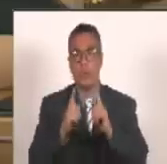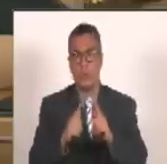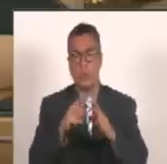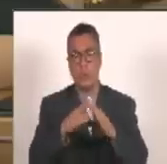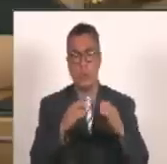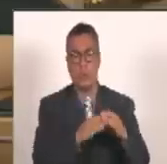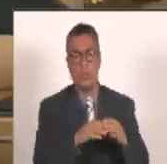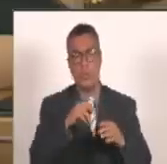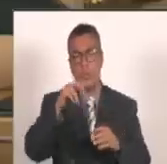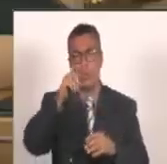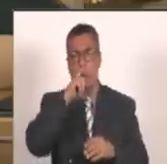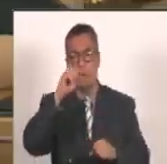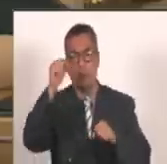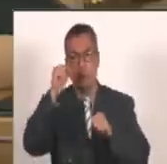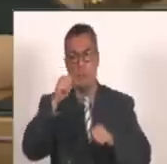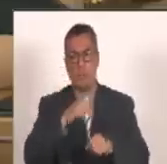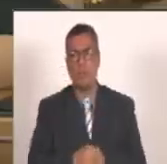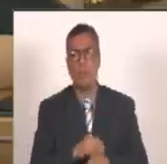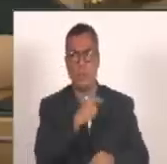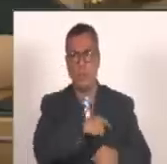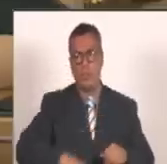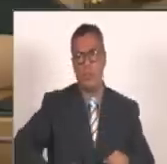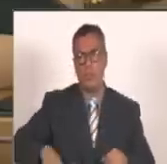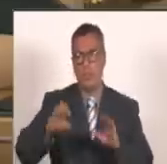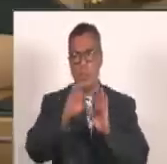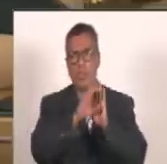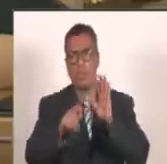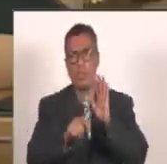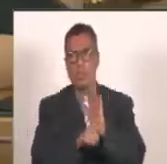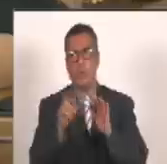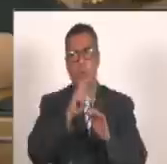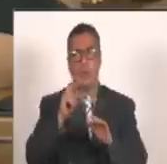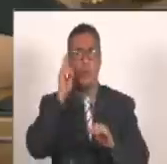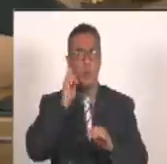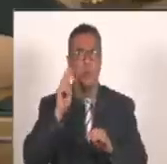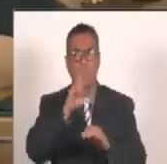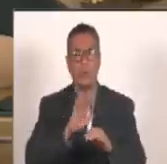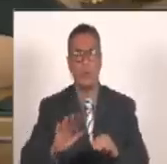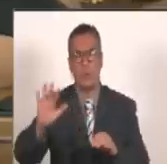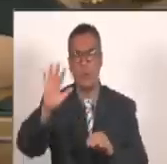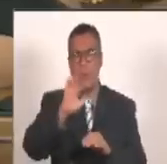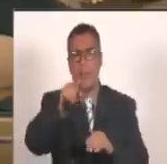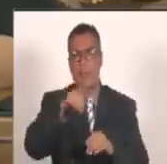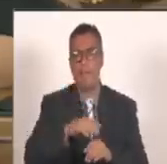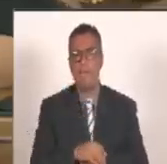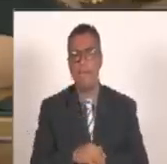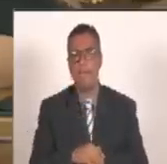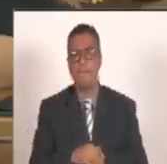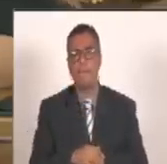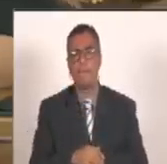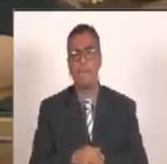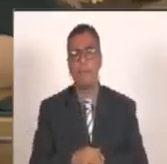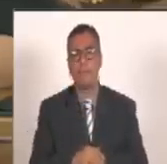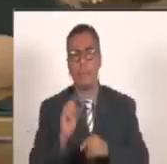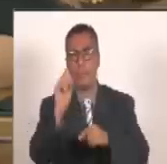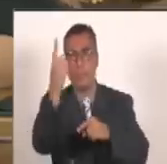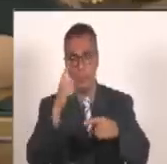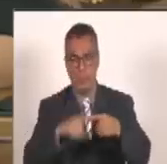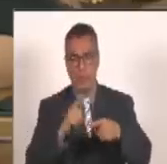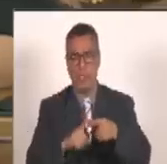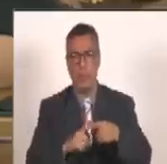al ciudadano Nicolás Maduro Moros, presidente constitucional de la República Bolivariana de Venezuela, para,